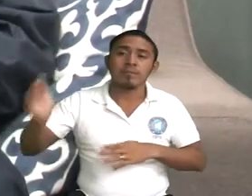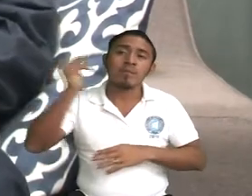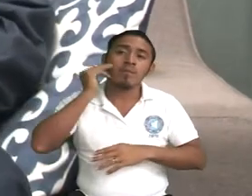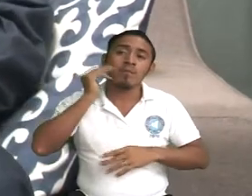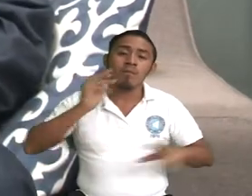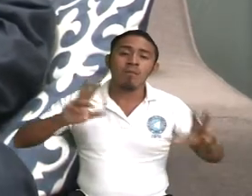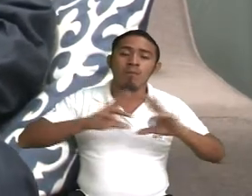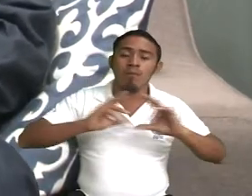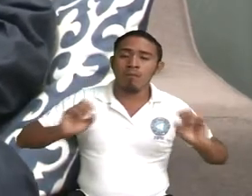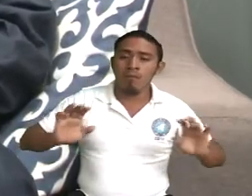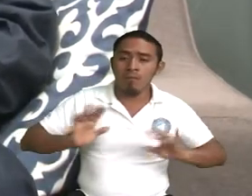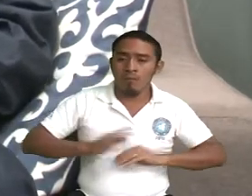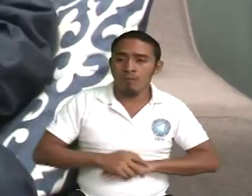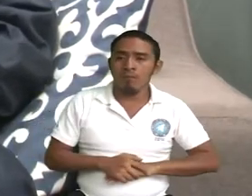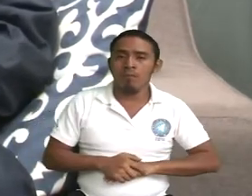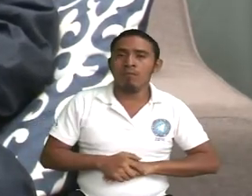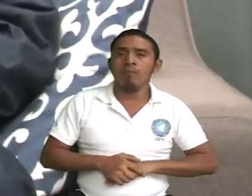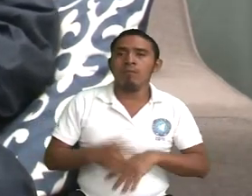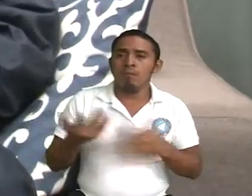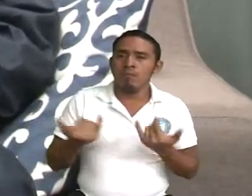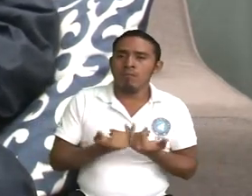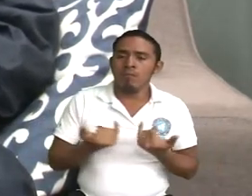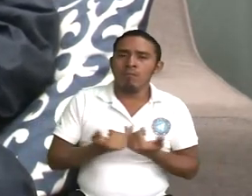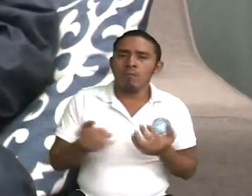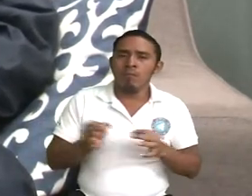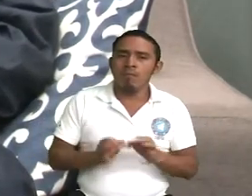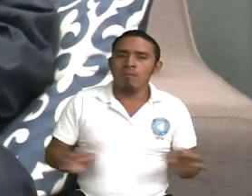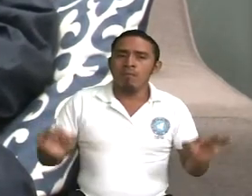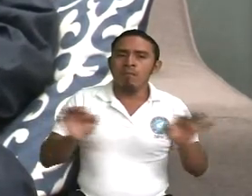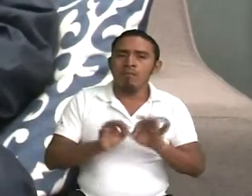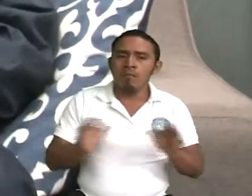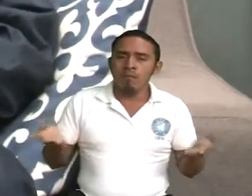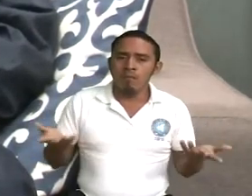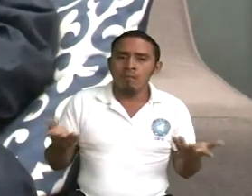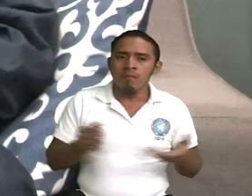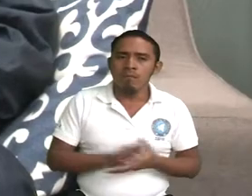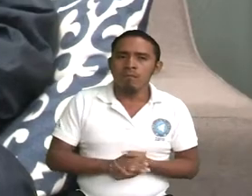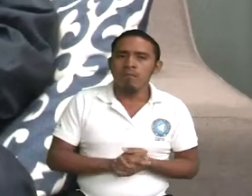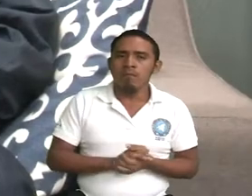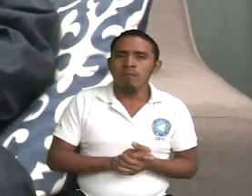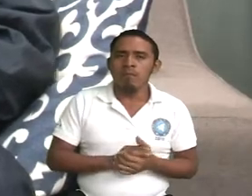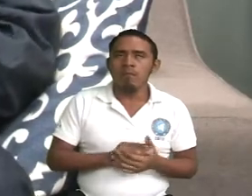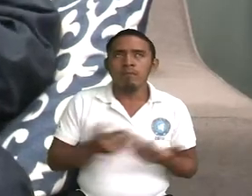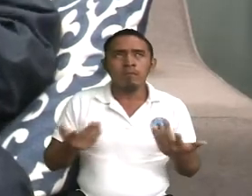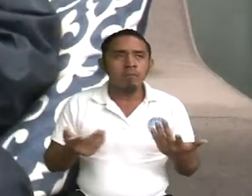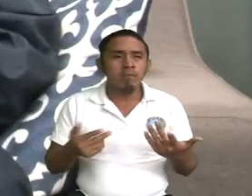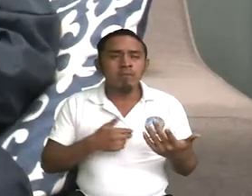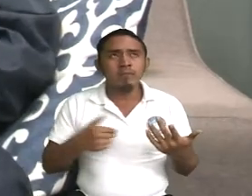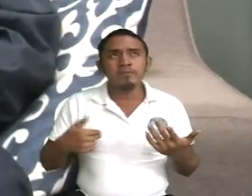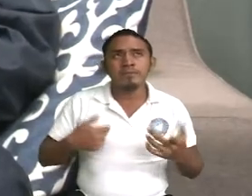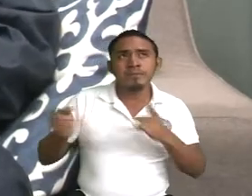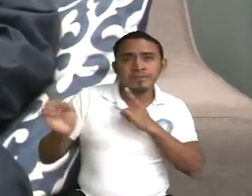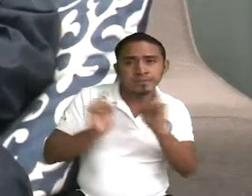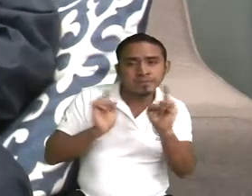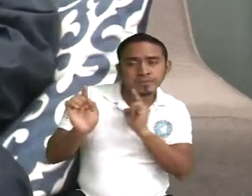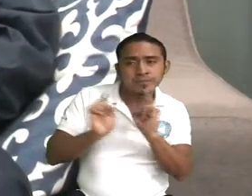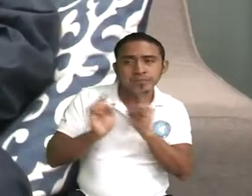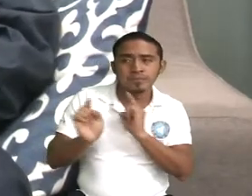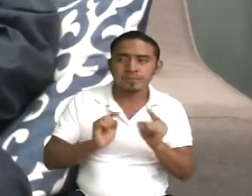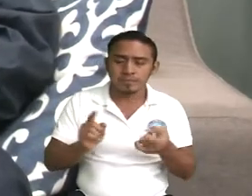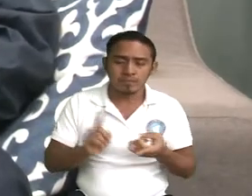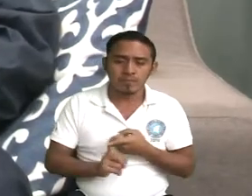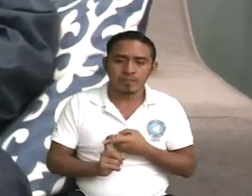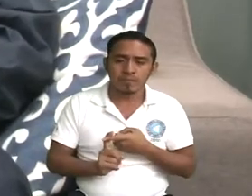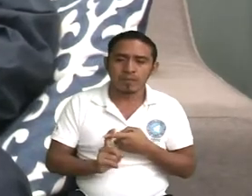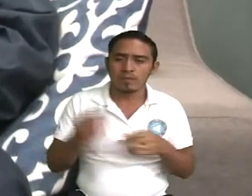nicaragüenses. Pero también muy importante que también veníamos desarrollando en cada uno de los departamentos concursos, ¿verdad? Concurso que se